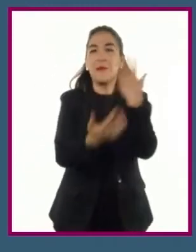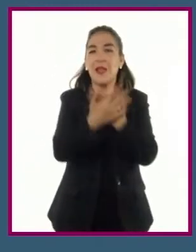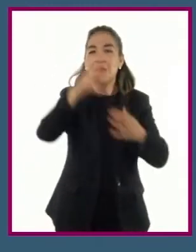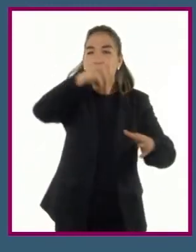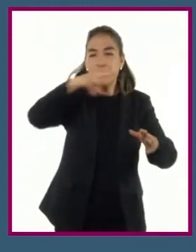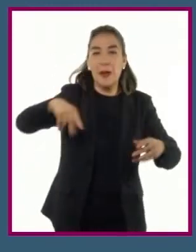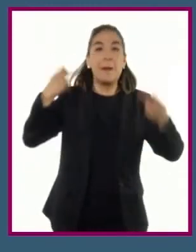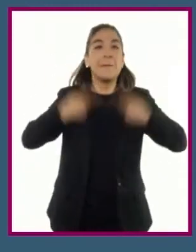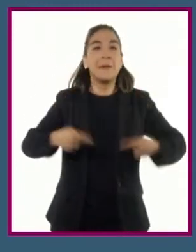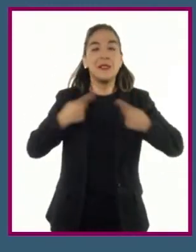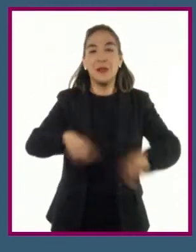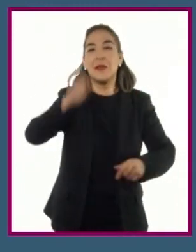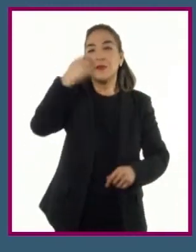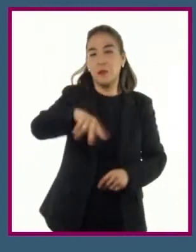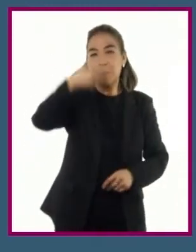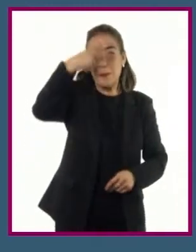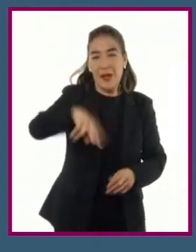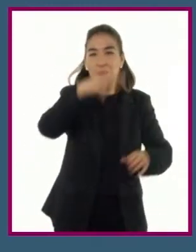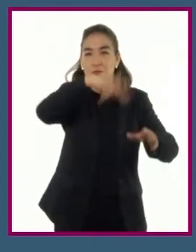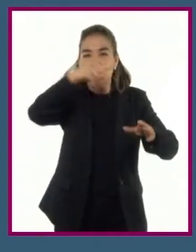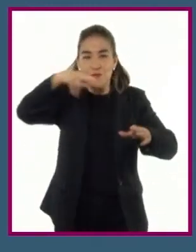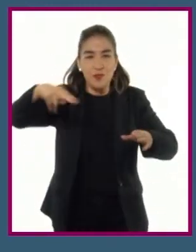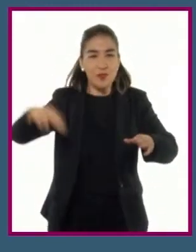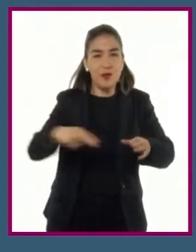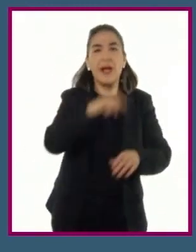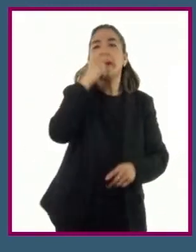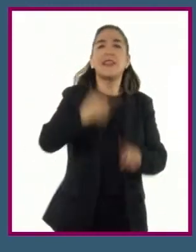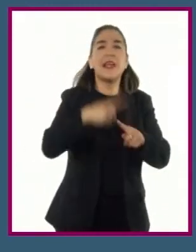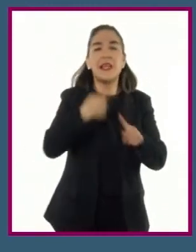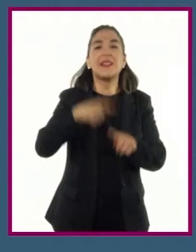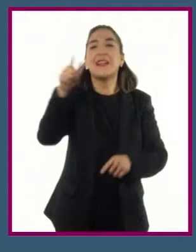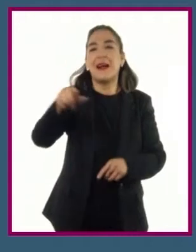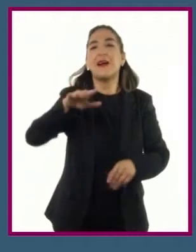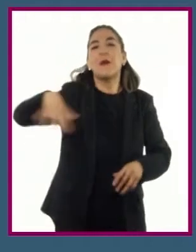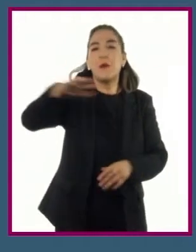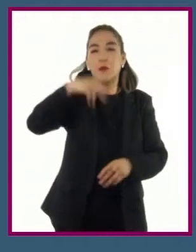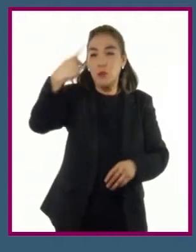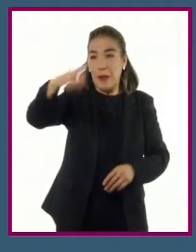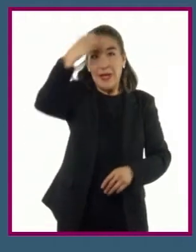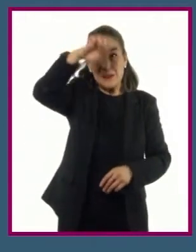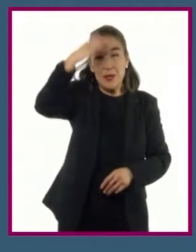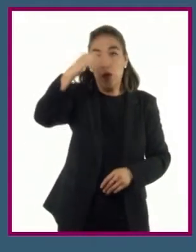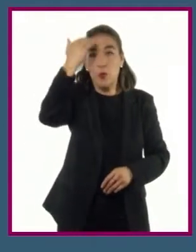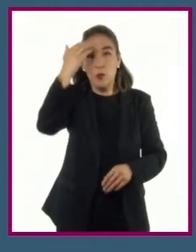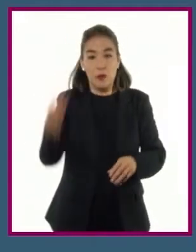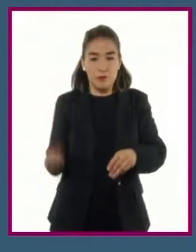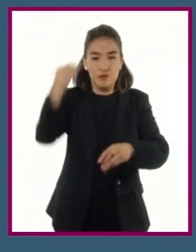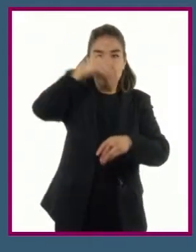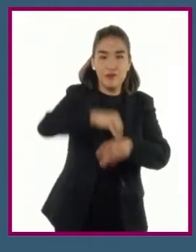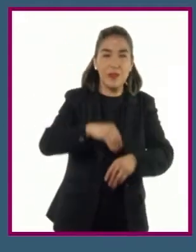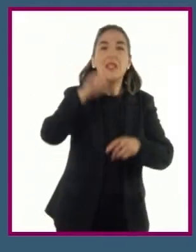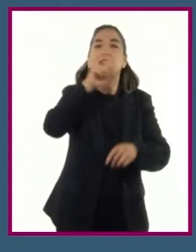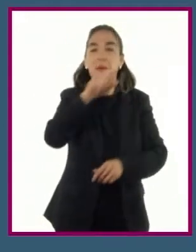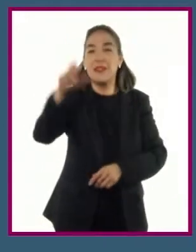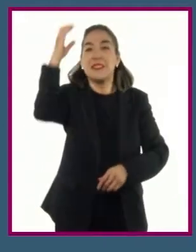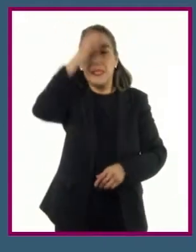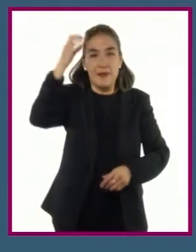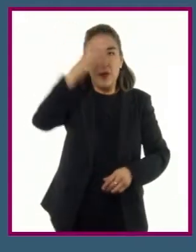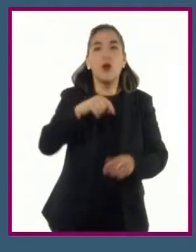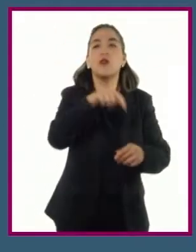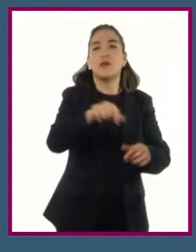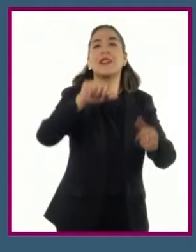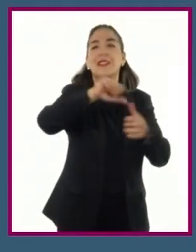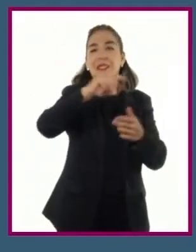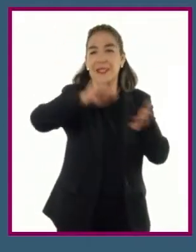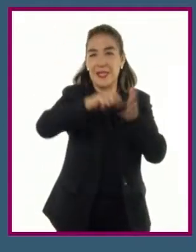del artista mexicano de oficio, es decir, aquellos que aplican sus conocimientos empíricos y científicos en técnicas